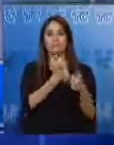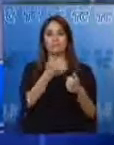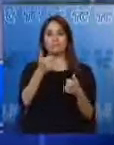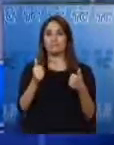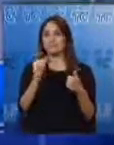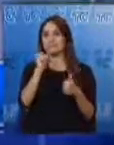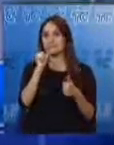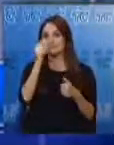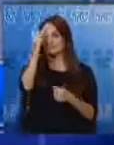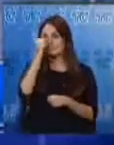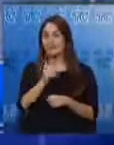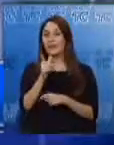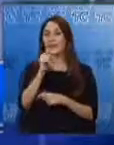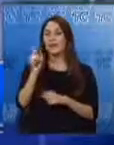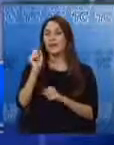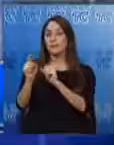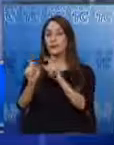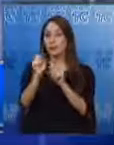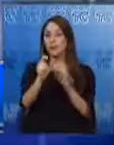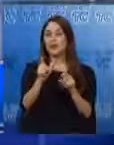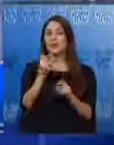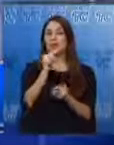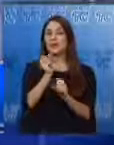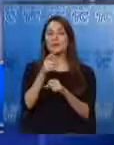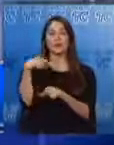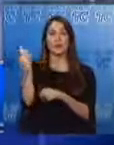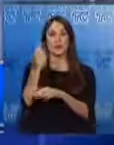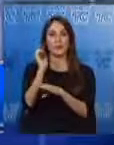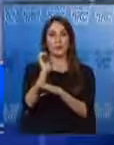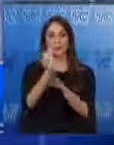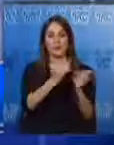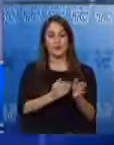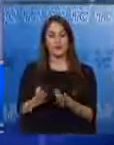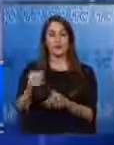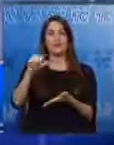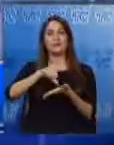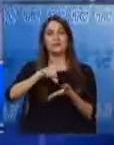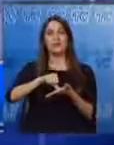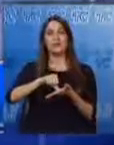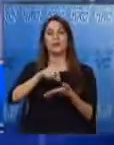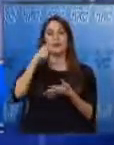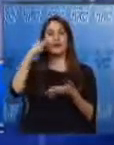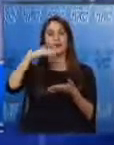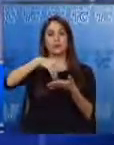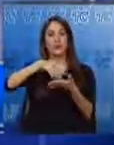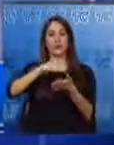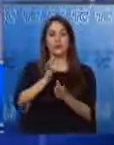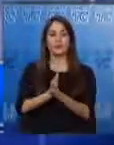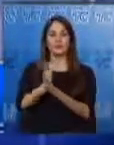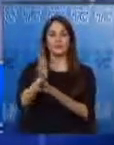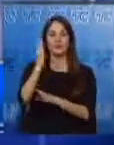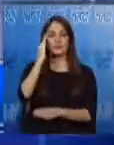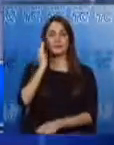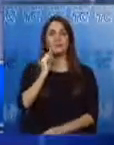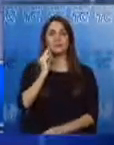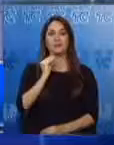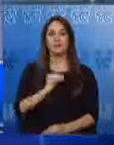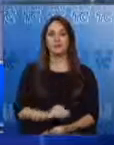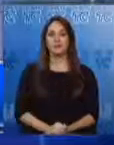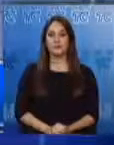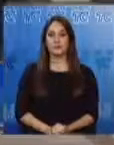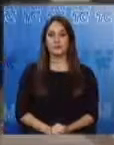votarán. Así lo revela una encuesta realizada a nivel nacional por el Centro de Investigaciones y Estudios Especializados.